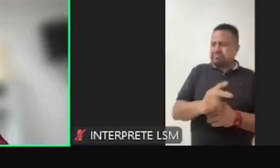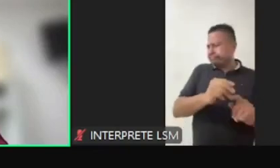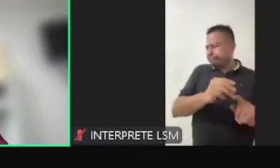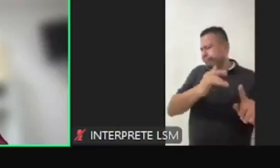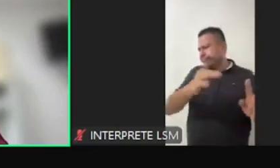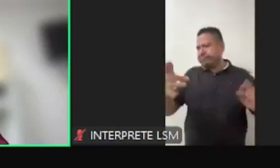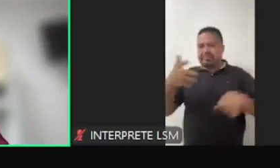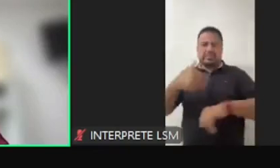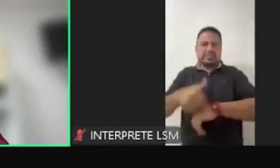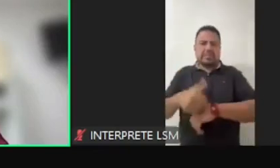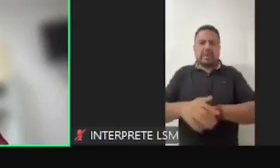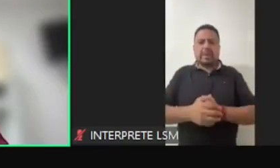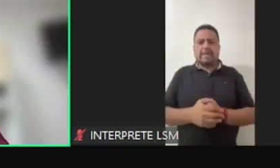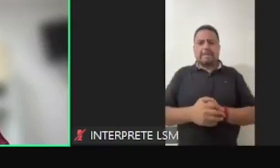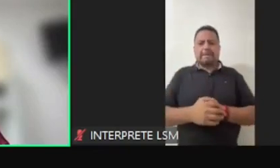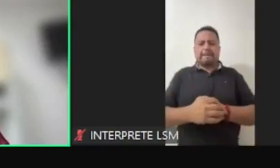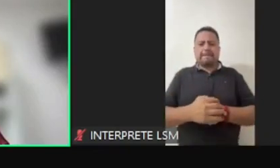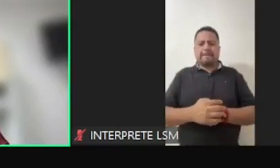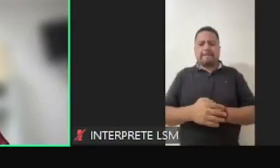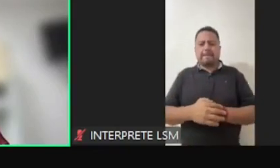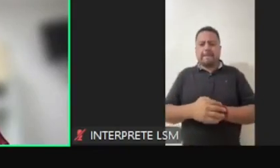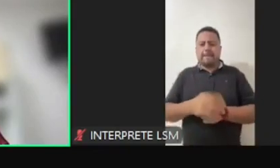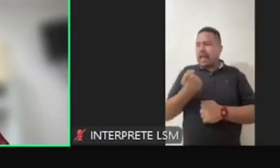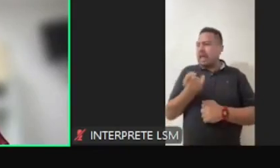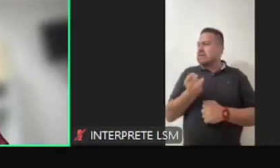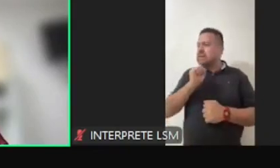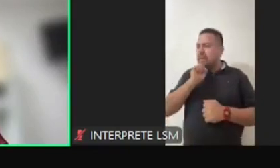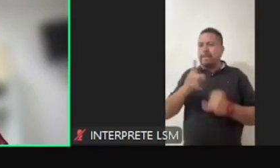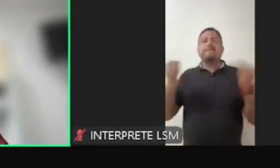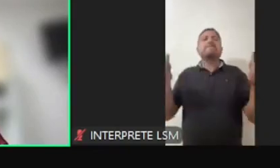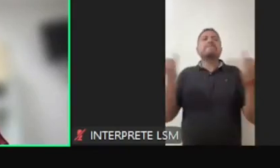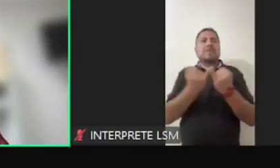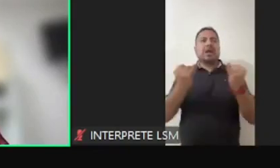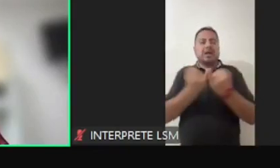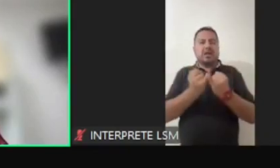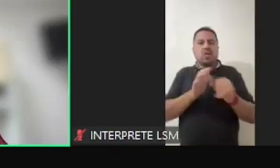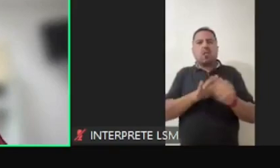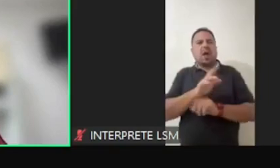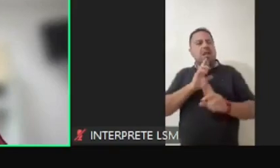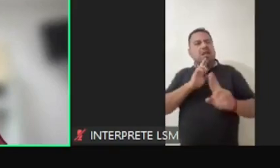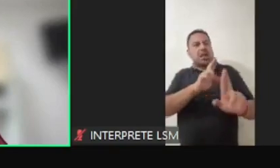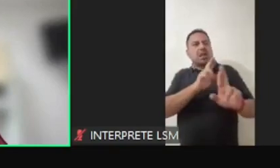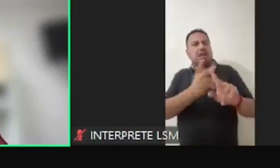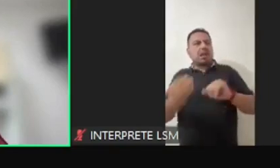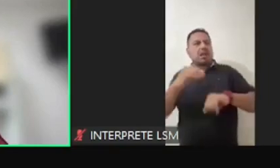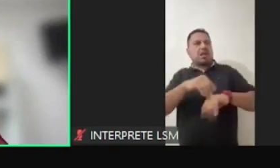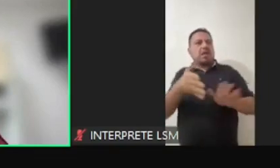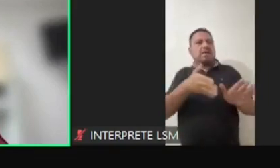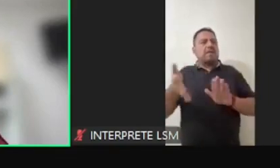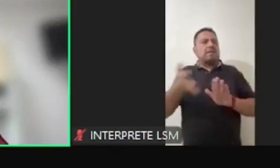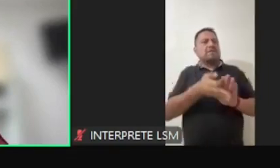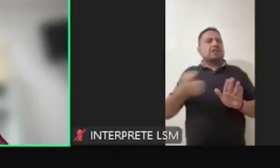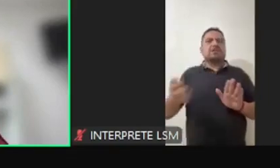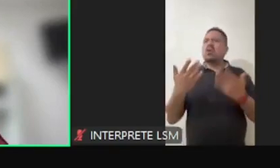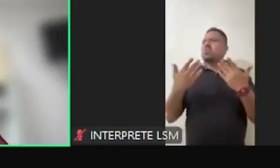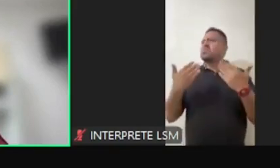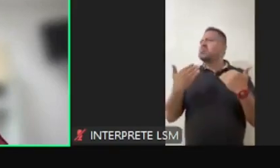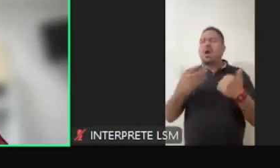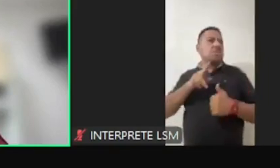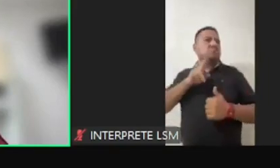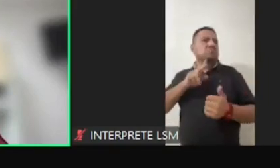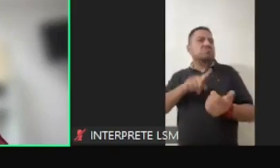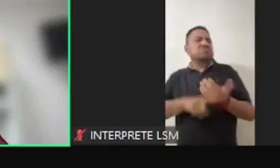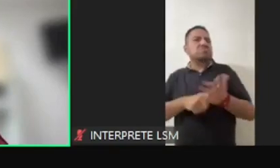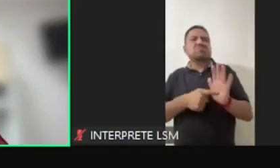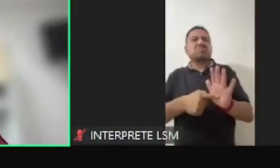nj-27 2023 así resulta que la resolución impugnada ha quedado insubsistente y dejado de